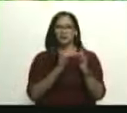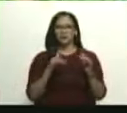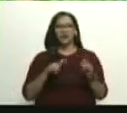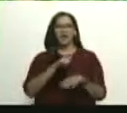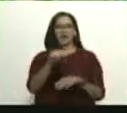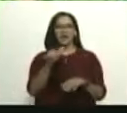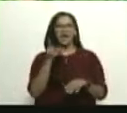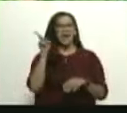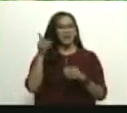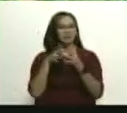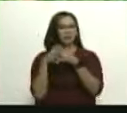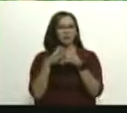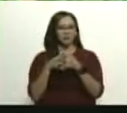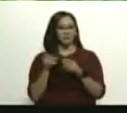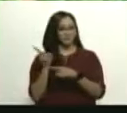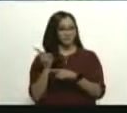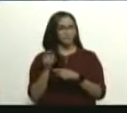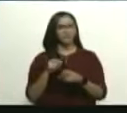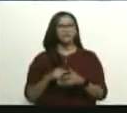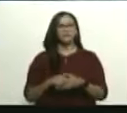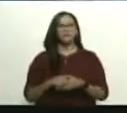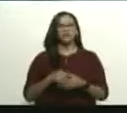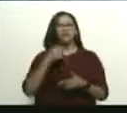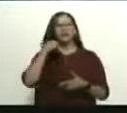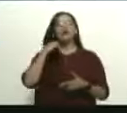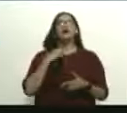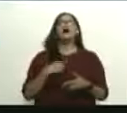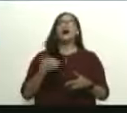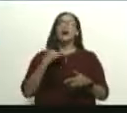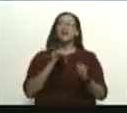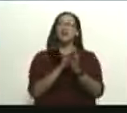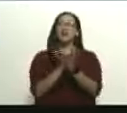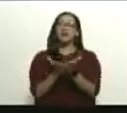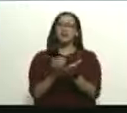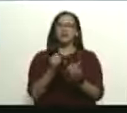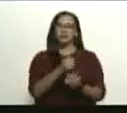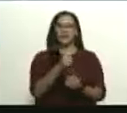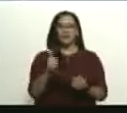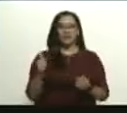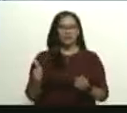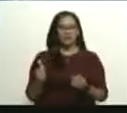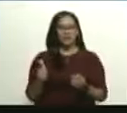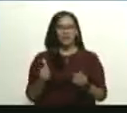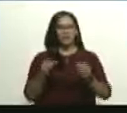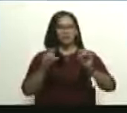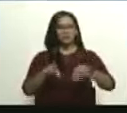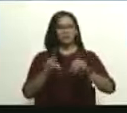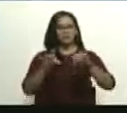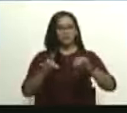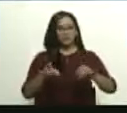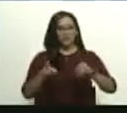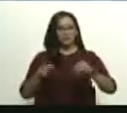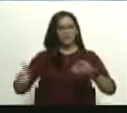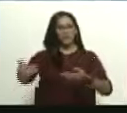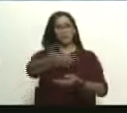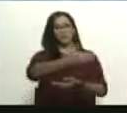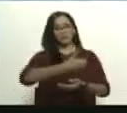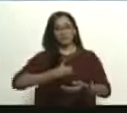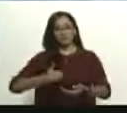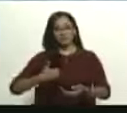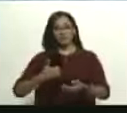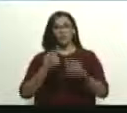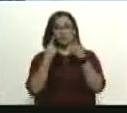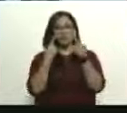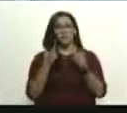a ellos. Hay una frase bíblica, no sé si es bíblica, que pero dice, cada quien cosecha lo que siembra. Creo que lo que estamos viendo en este momento